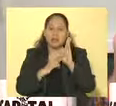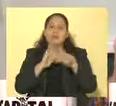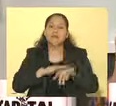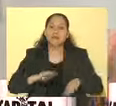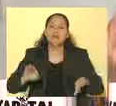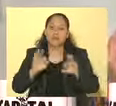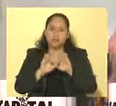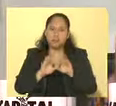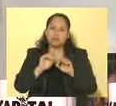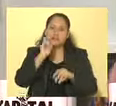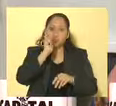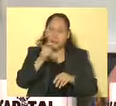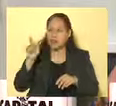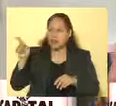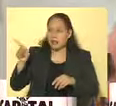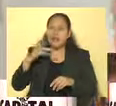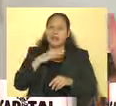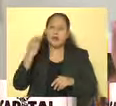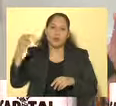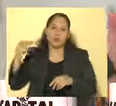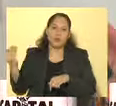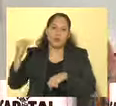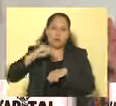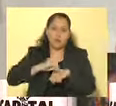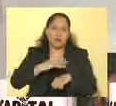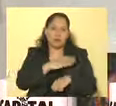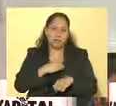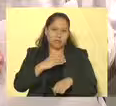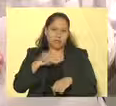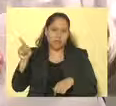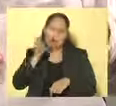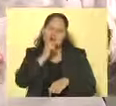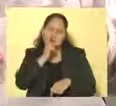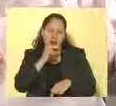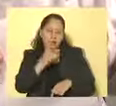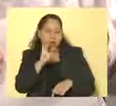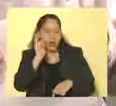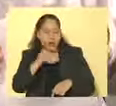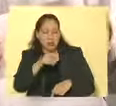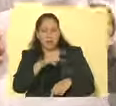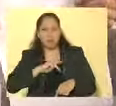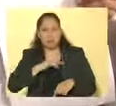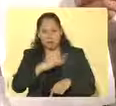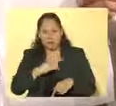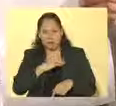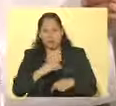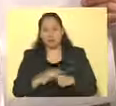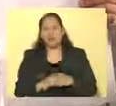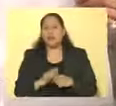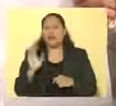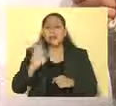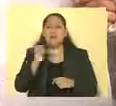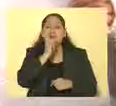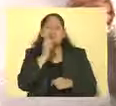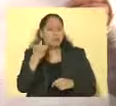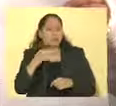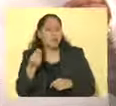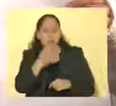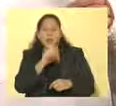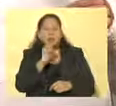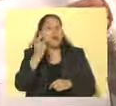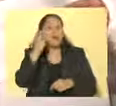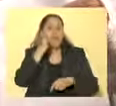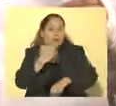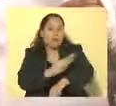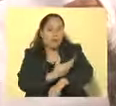es, evidentemente, que el hijo esté reconocido por el padre. Sí tiene que estar reconocido. Y en caso de no estar reconocido, le puedes comprobar el